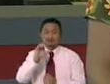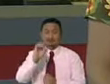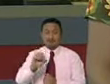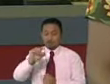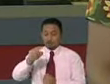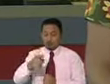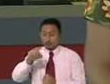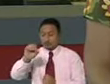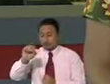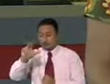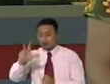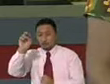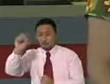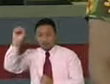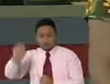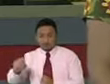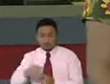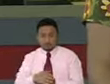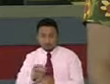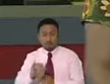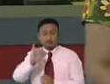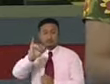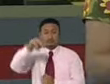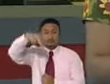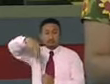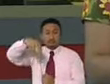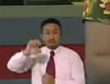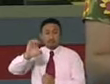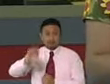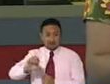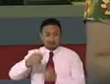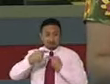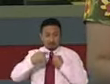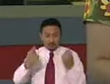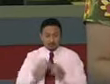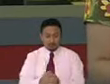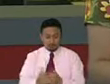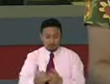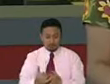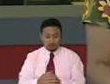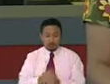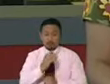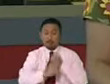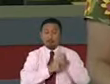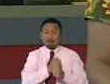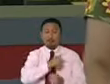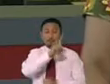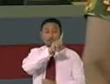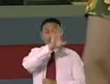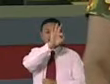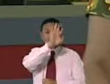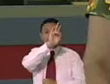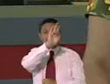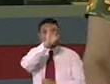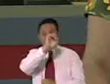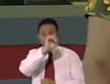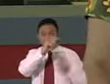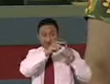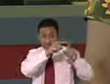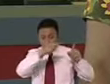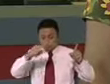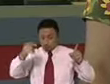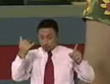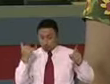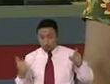0.03%. Así lo informó el Instituto de Estadísticas y Censos. Esta es la primera vez desde 1970 que este índice es